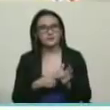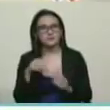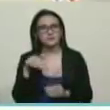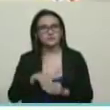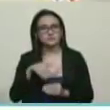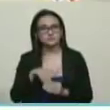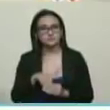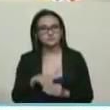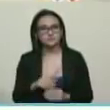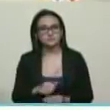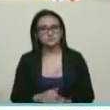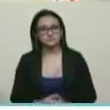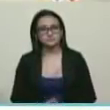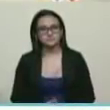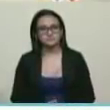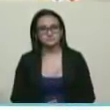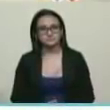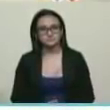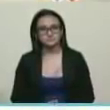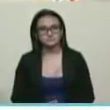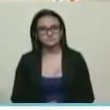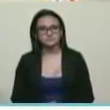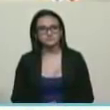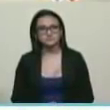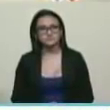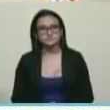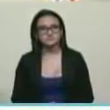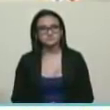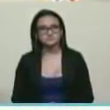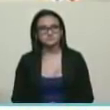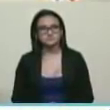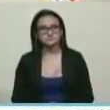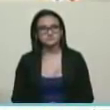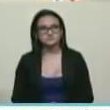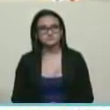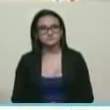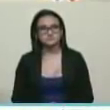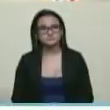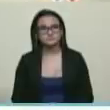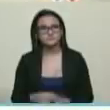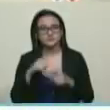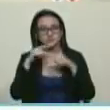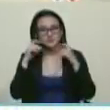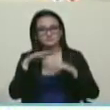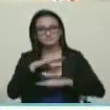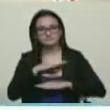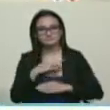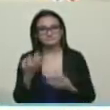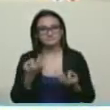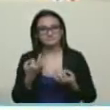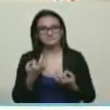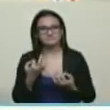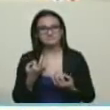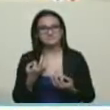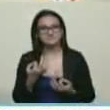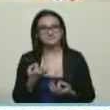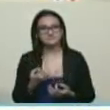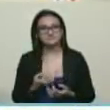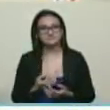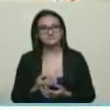elección local. En cuanto a la rapidez y la sonrisa de satisfacción, por supuesto que tengo una